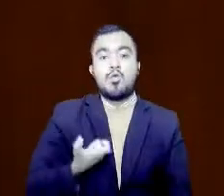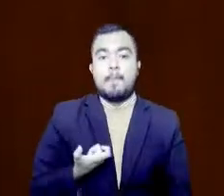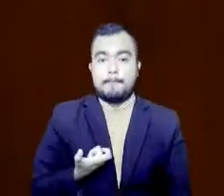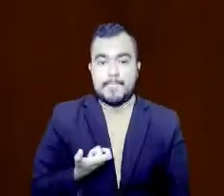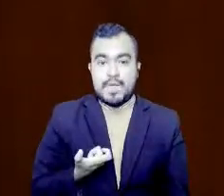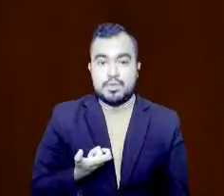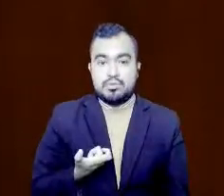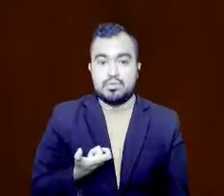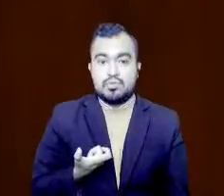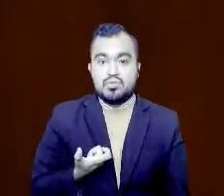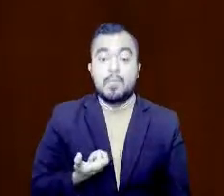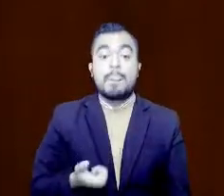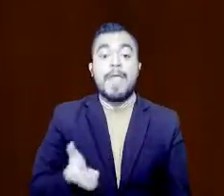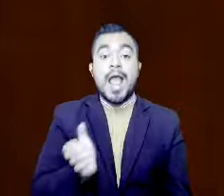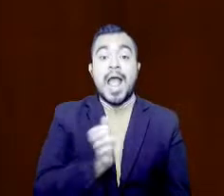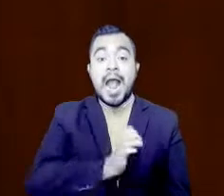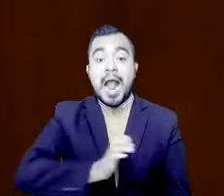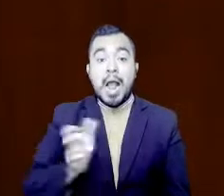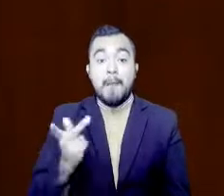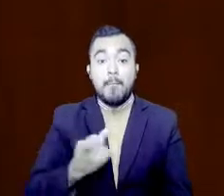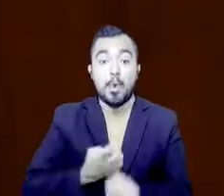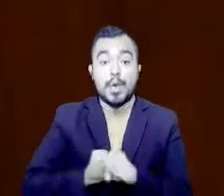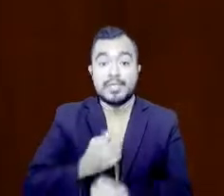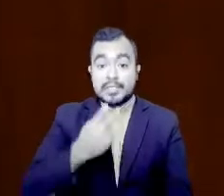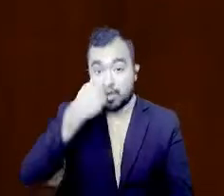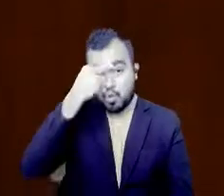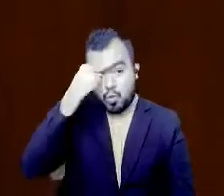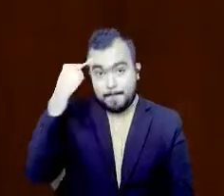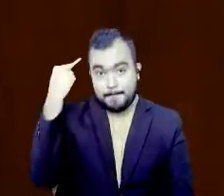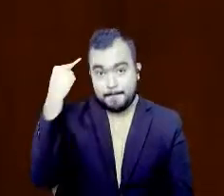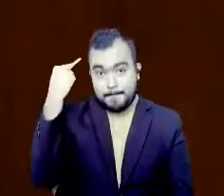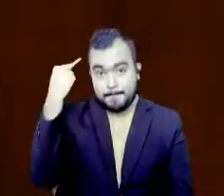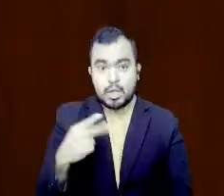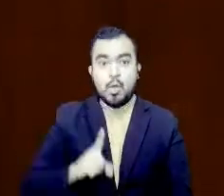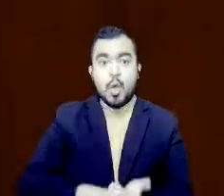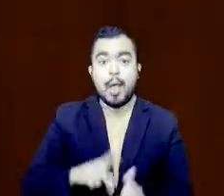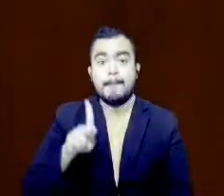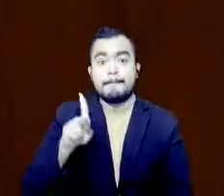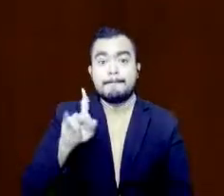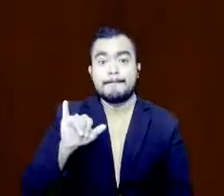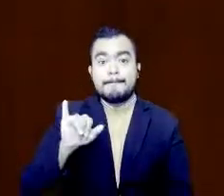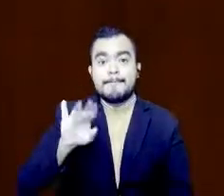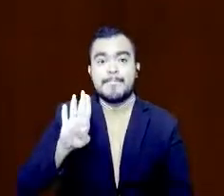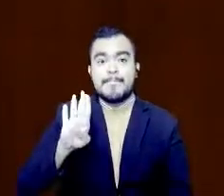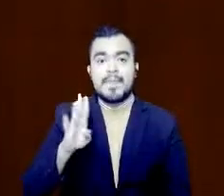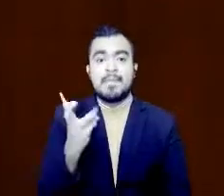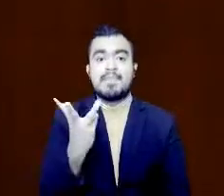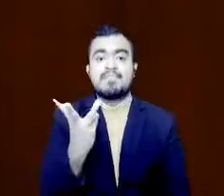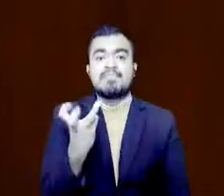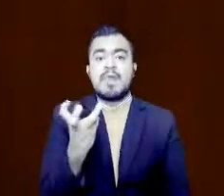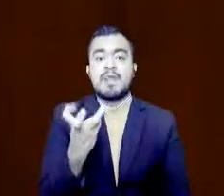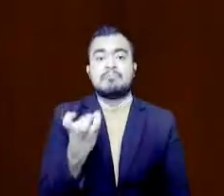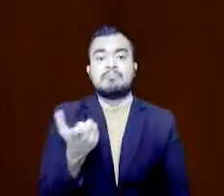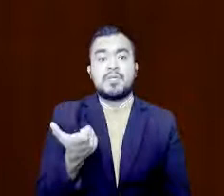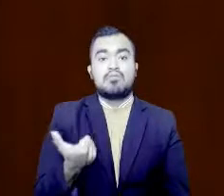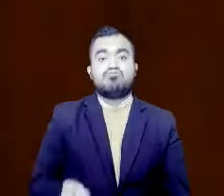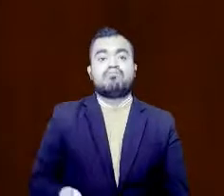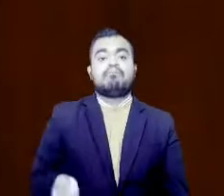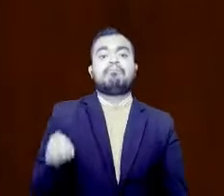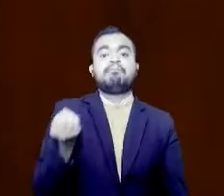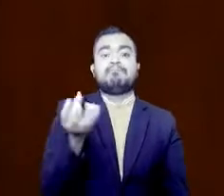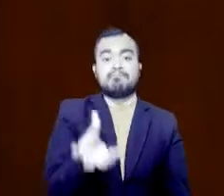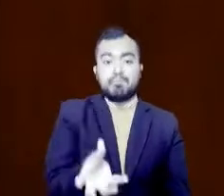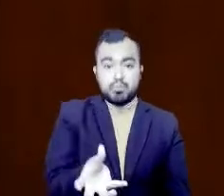campo mexiquense aporta en Producto Interno Bruto 3 pesos a nuestra economía. Lo que sin